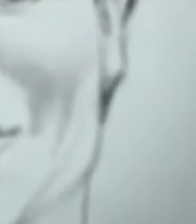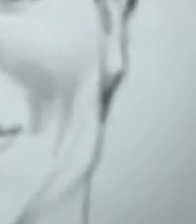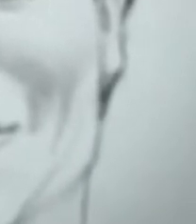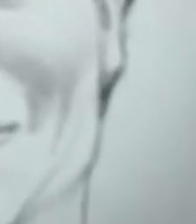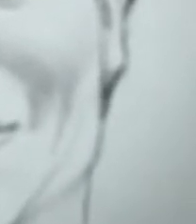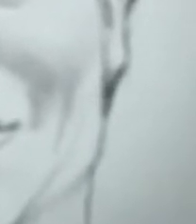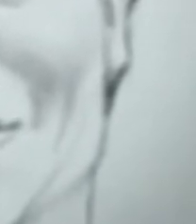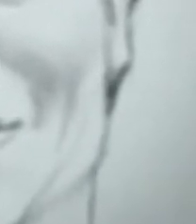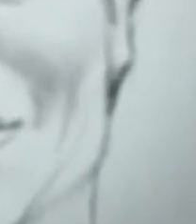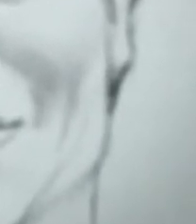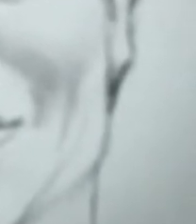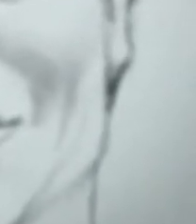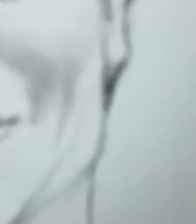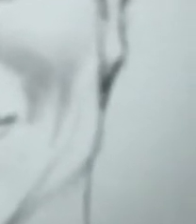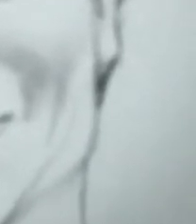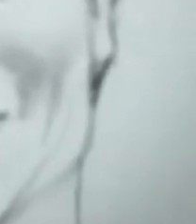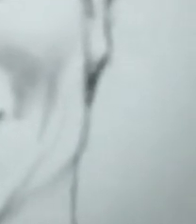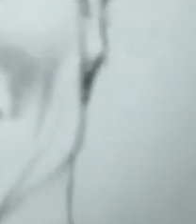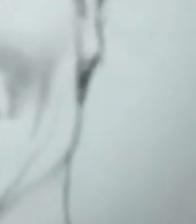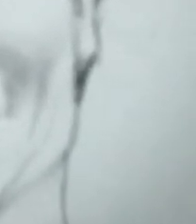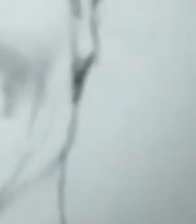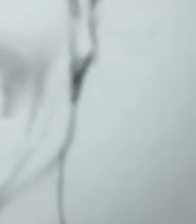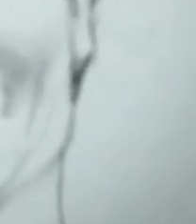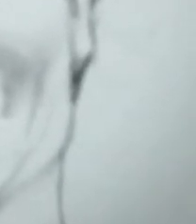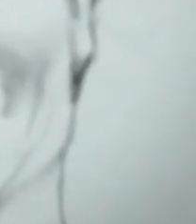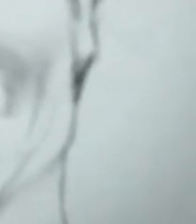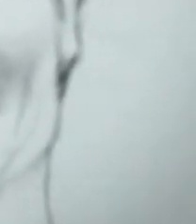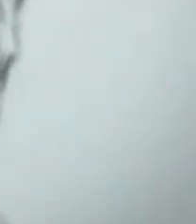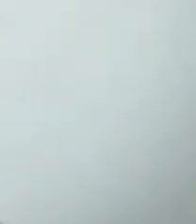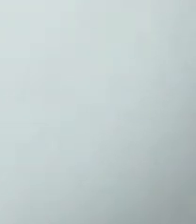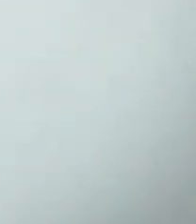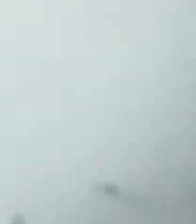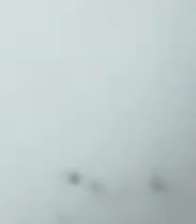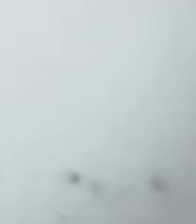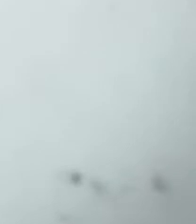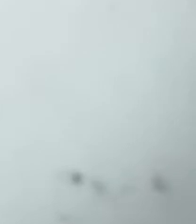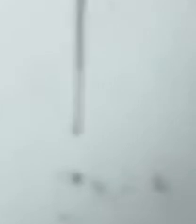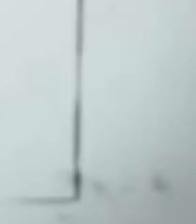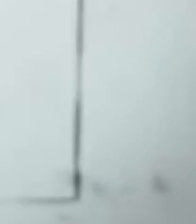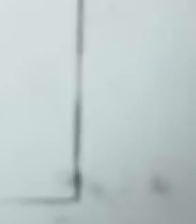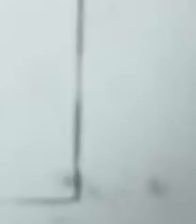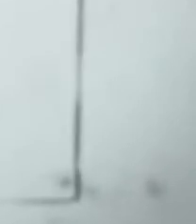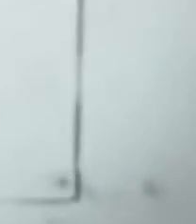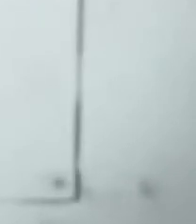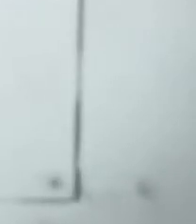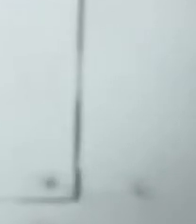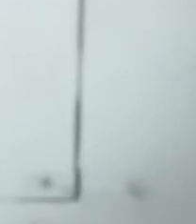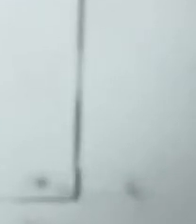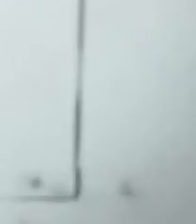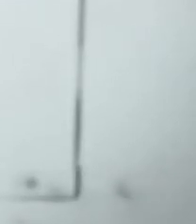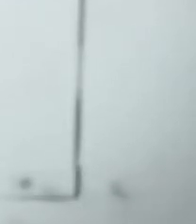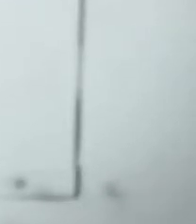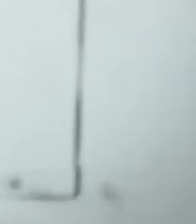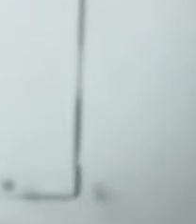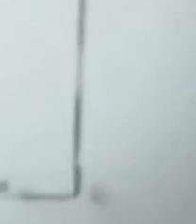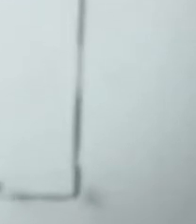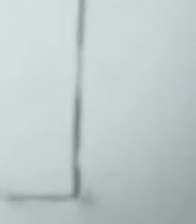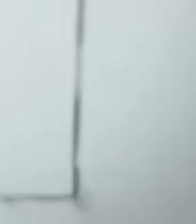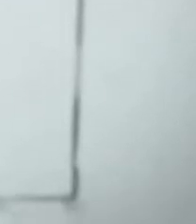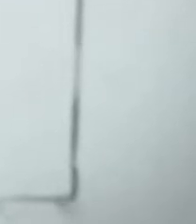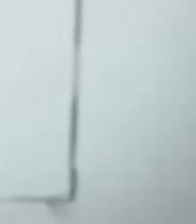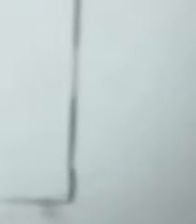Todo un maestro de la acuarela y el dibujo nos entrega sus conocimientos en El Mundo de